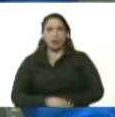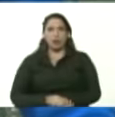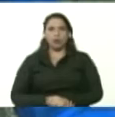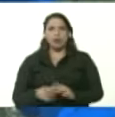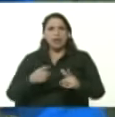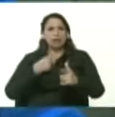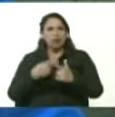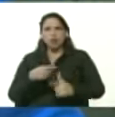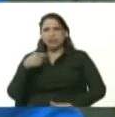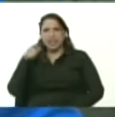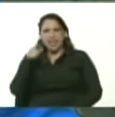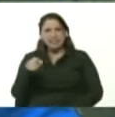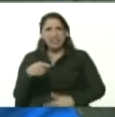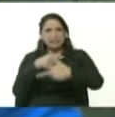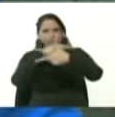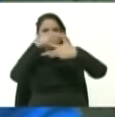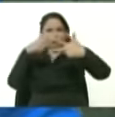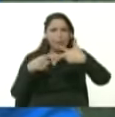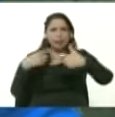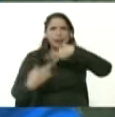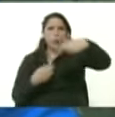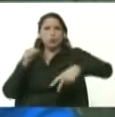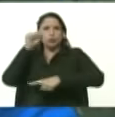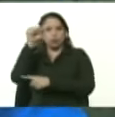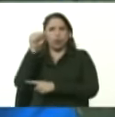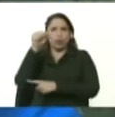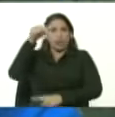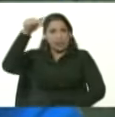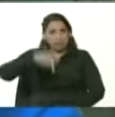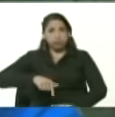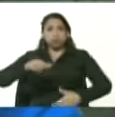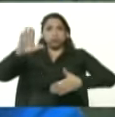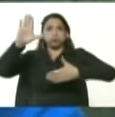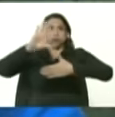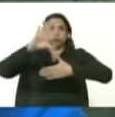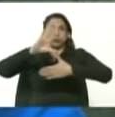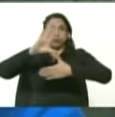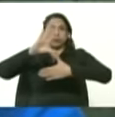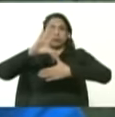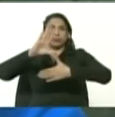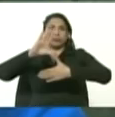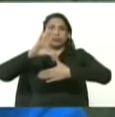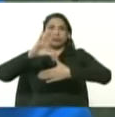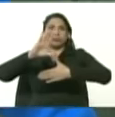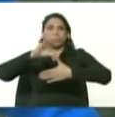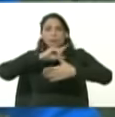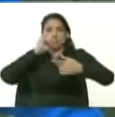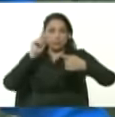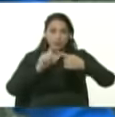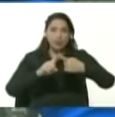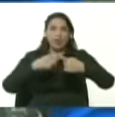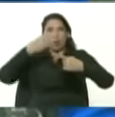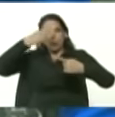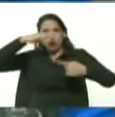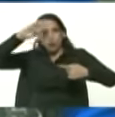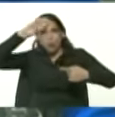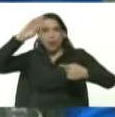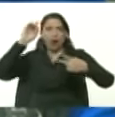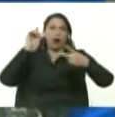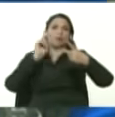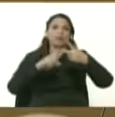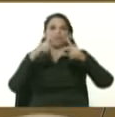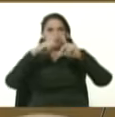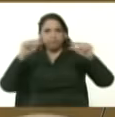entonces estas 3 revoluciones de este continente, la martiana, la sandinista y